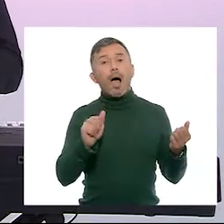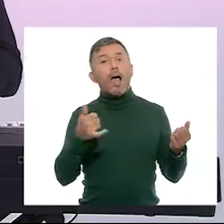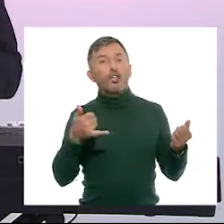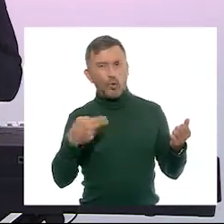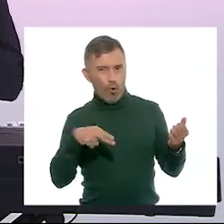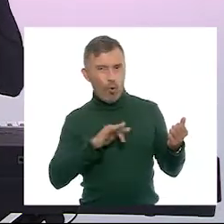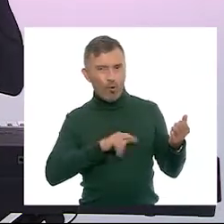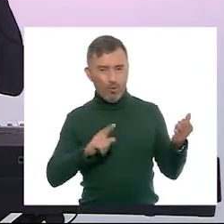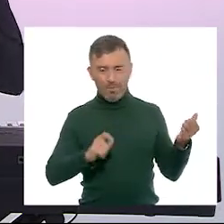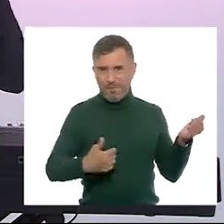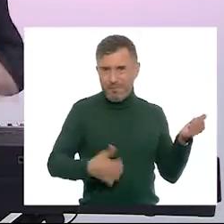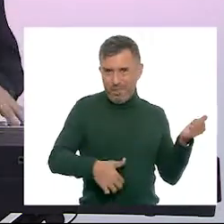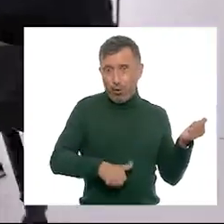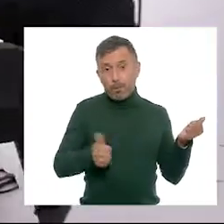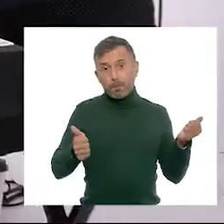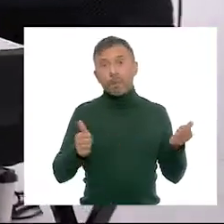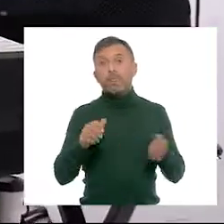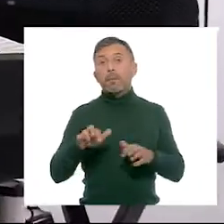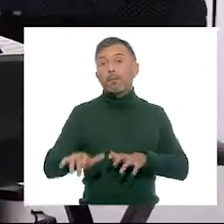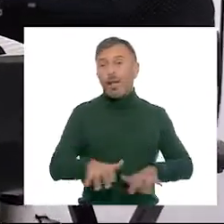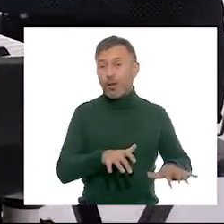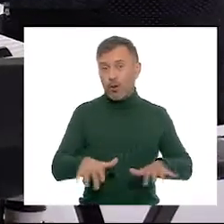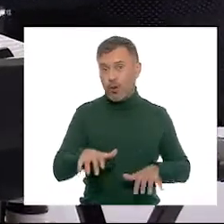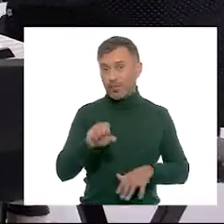piano con los ragtimes de Scott Joplin.